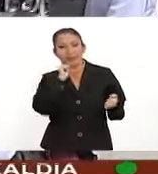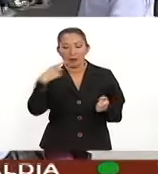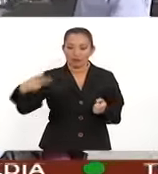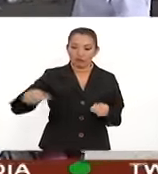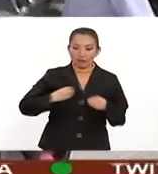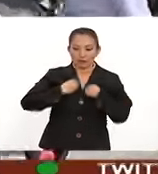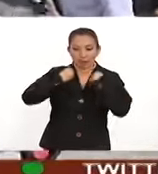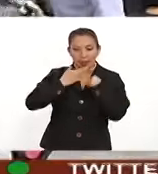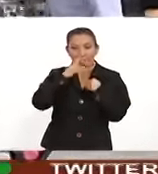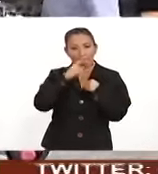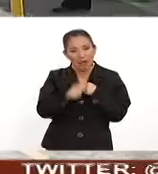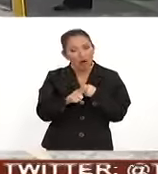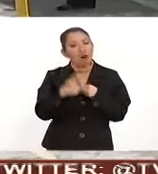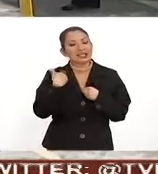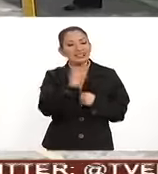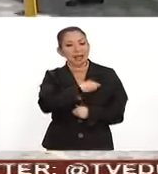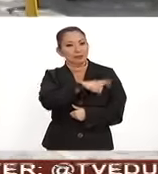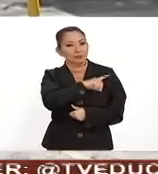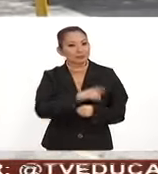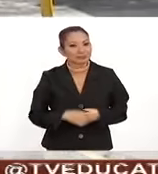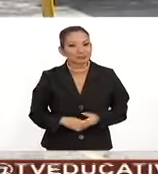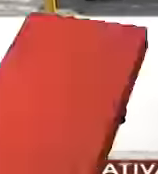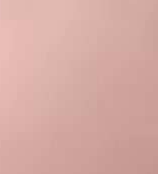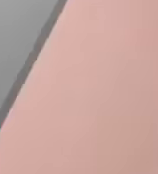de vida activas y sanas.